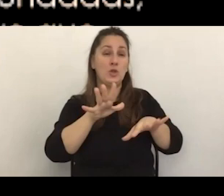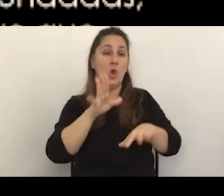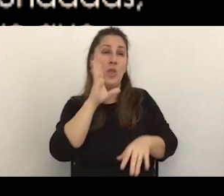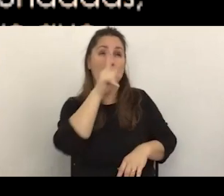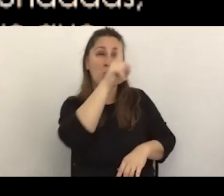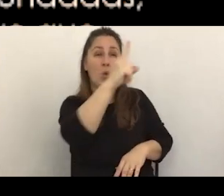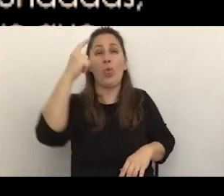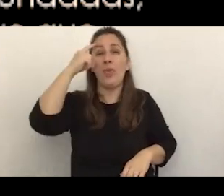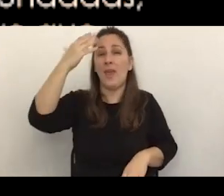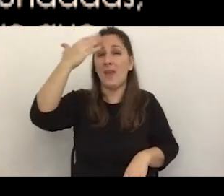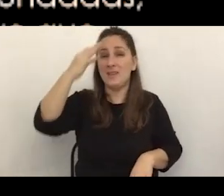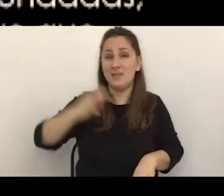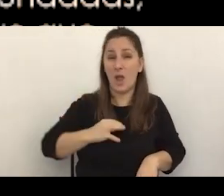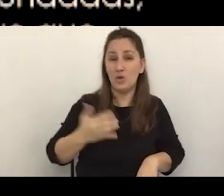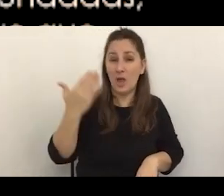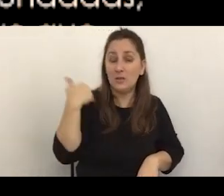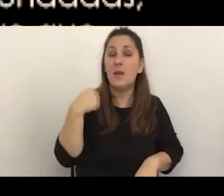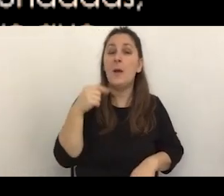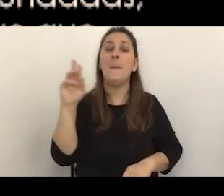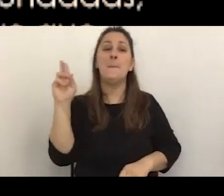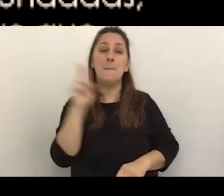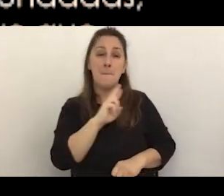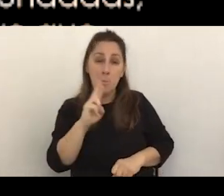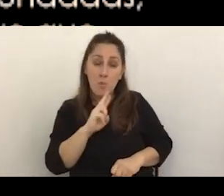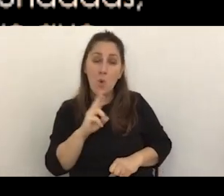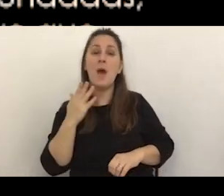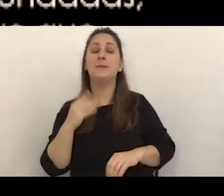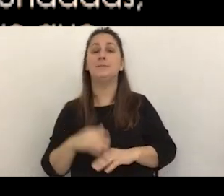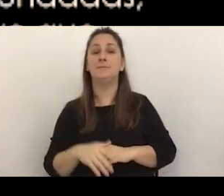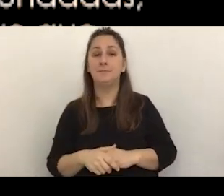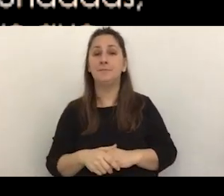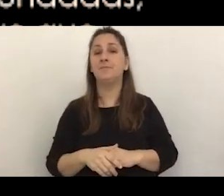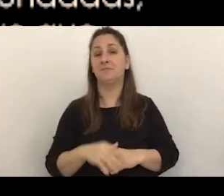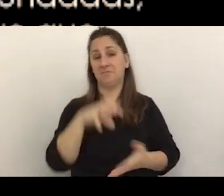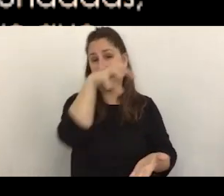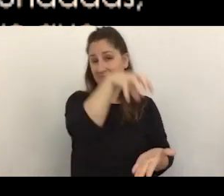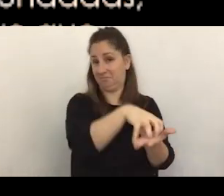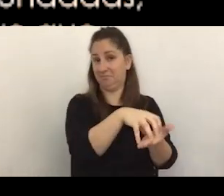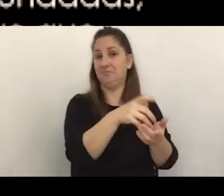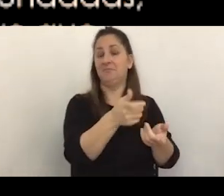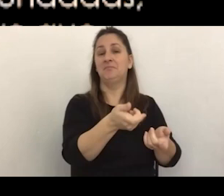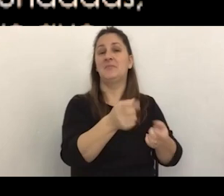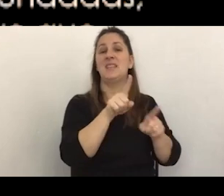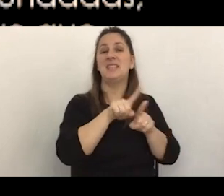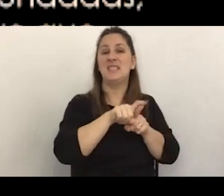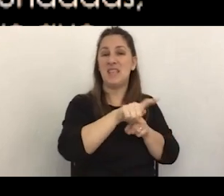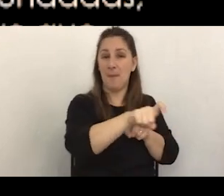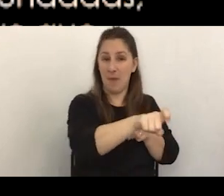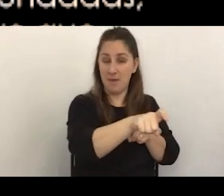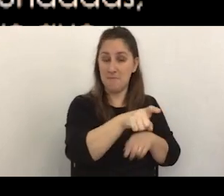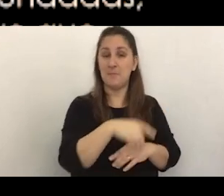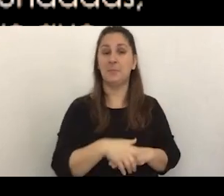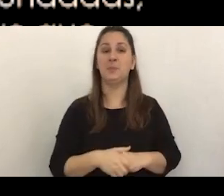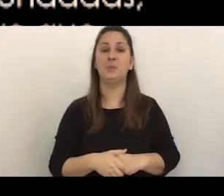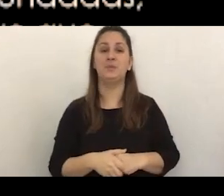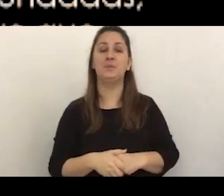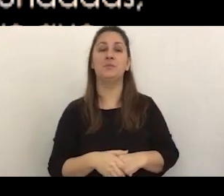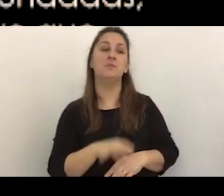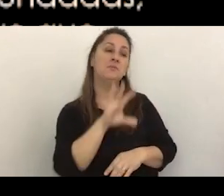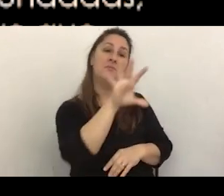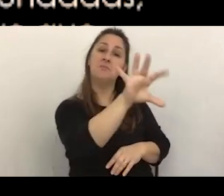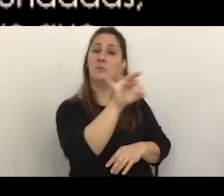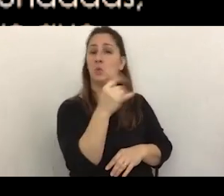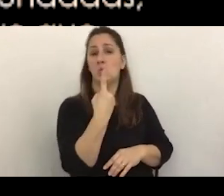atrás, donde una señora recurrió a un banco de semen, eligió a un muchacho,